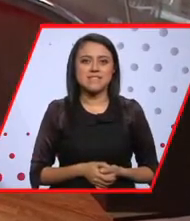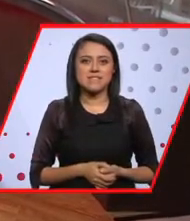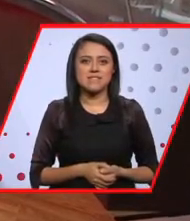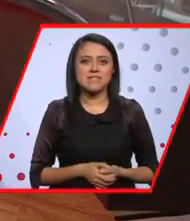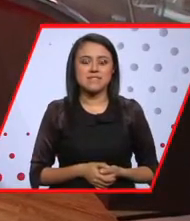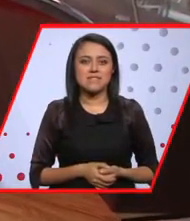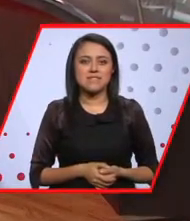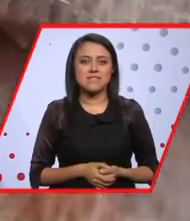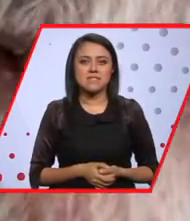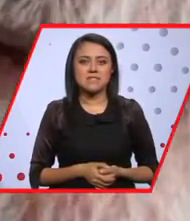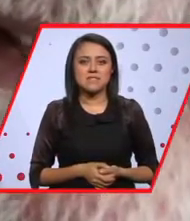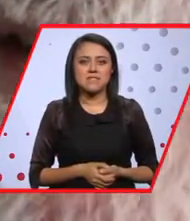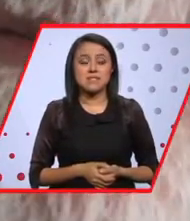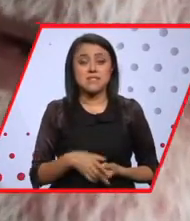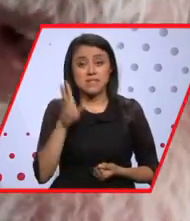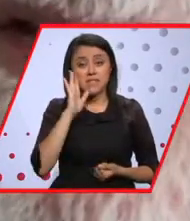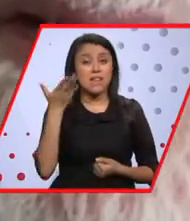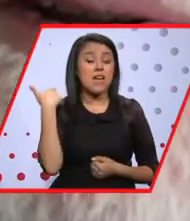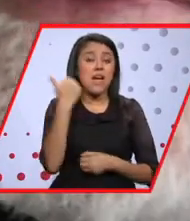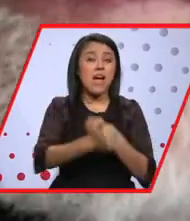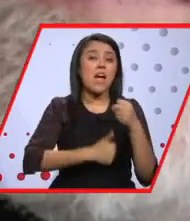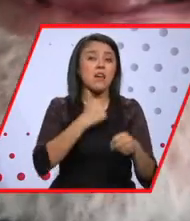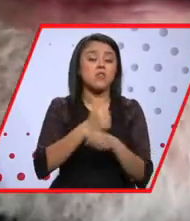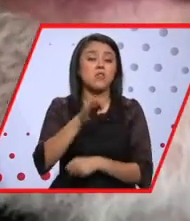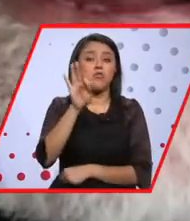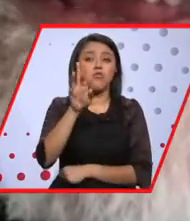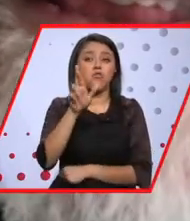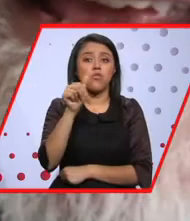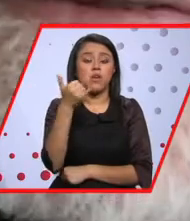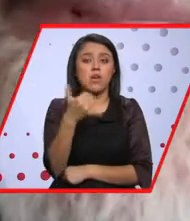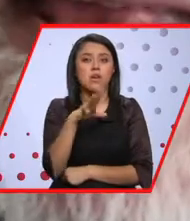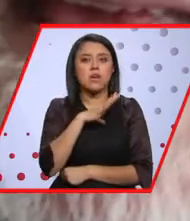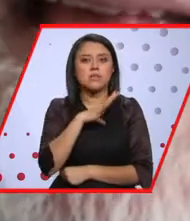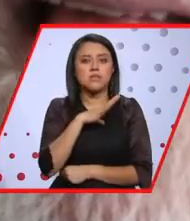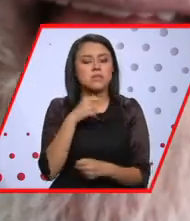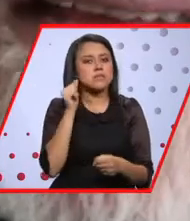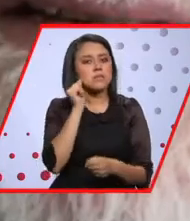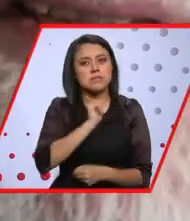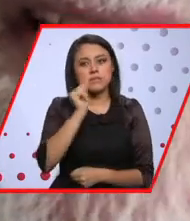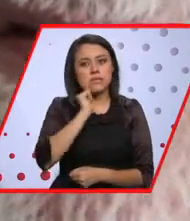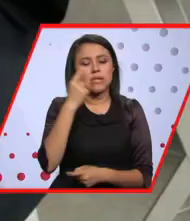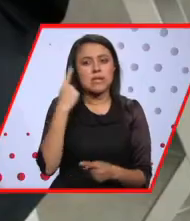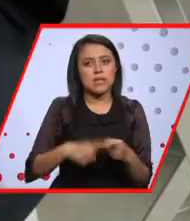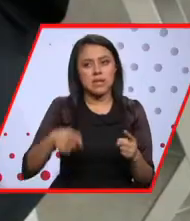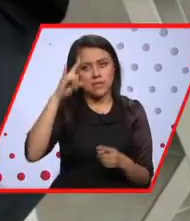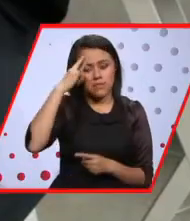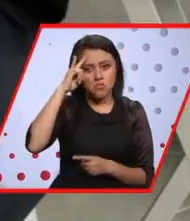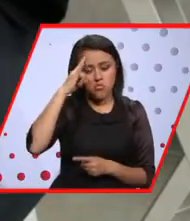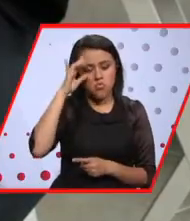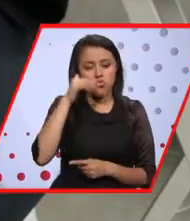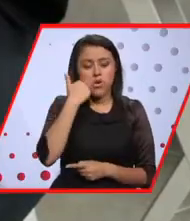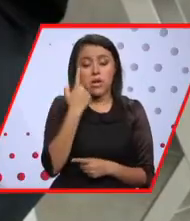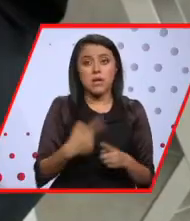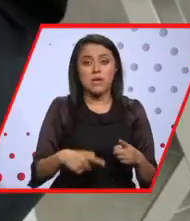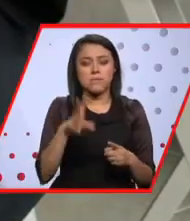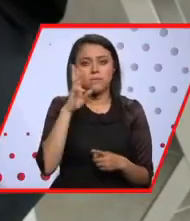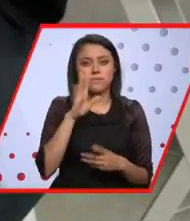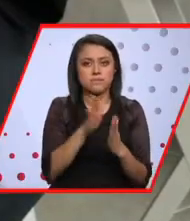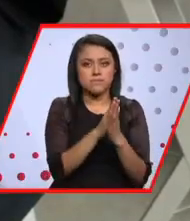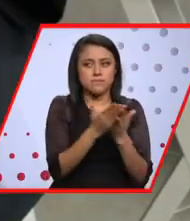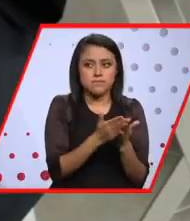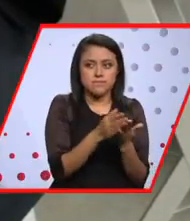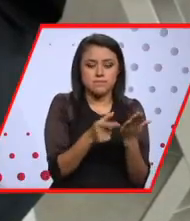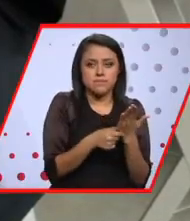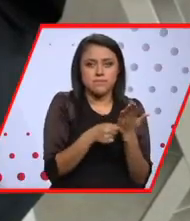Coronado. Durante varios años, Fray Pedro Sánchez Acosta se dedica al exorcismo, una actividad que decide compartir a través de su libro